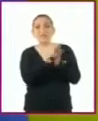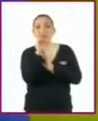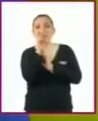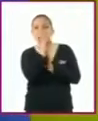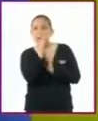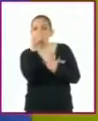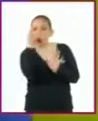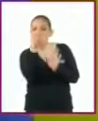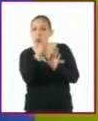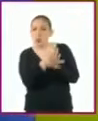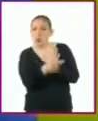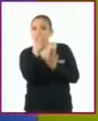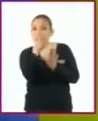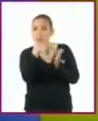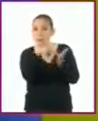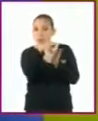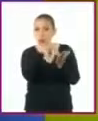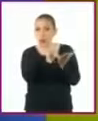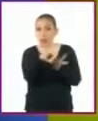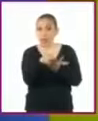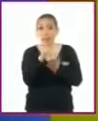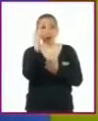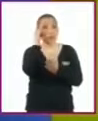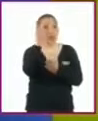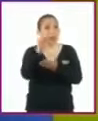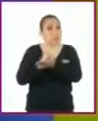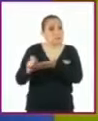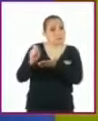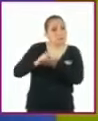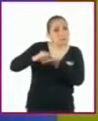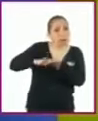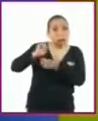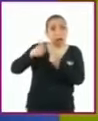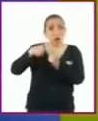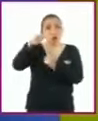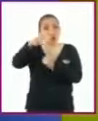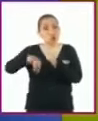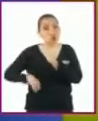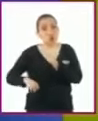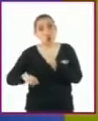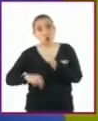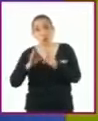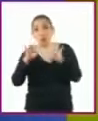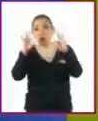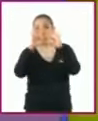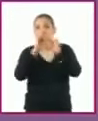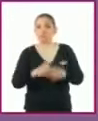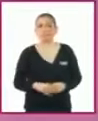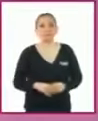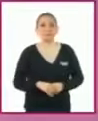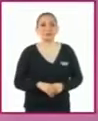observar detalladamente estas pinturas. No olviden tomar nota de aquello que les parezca más relevante.